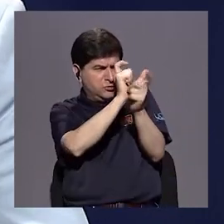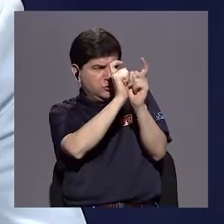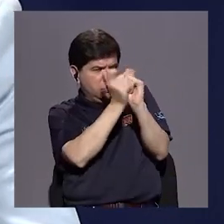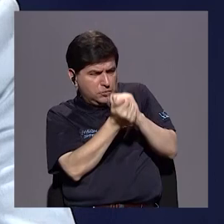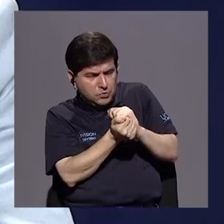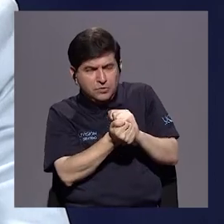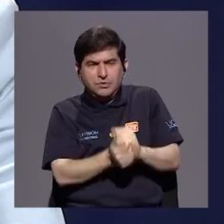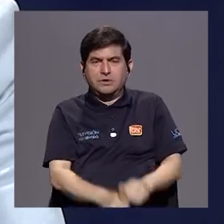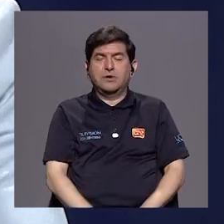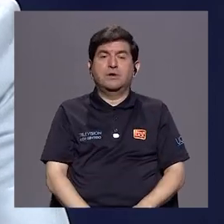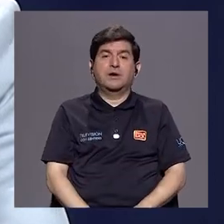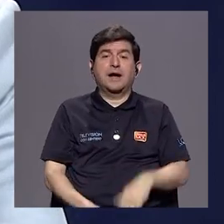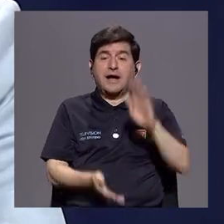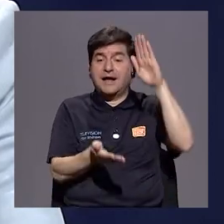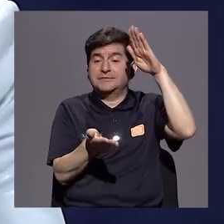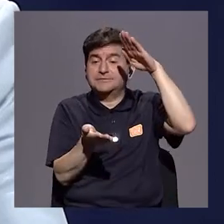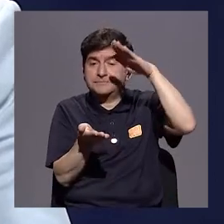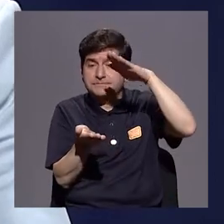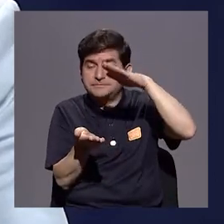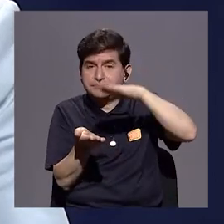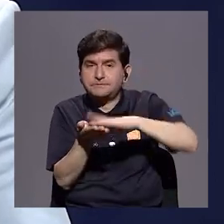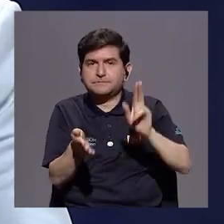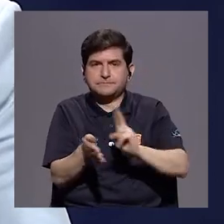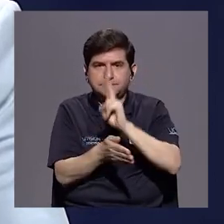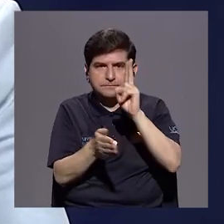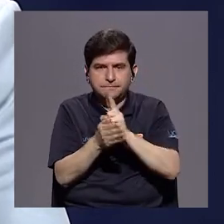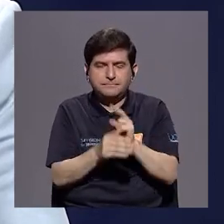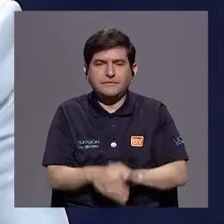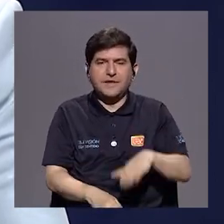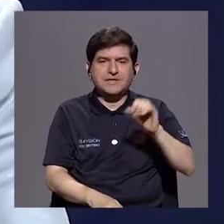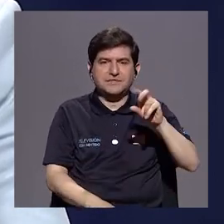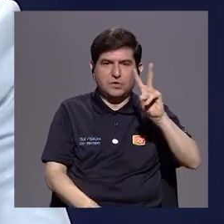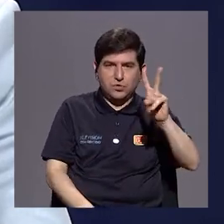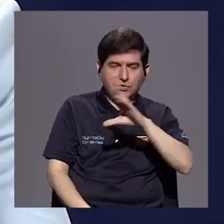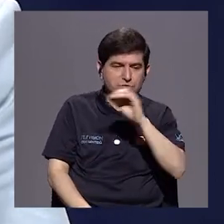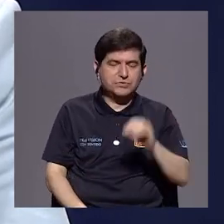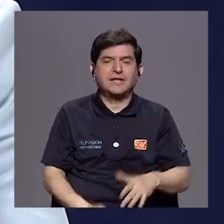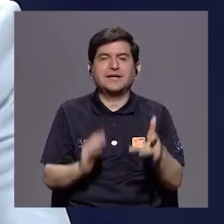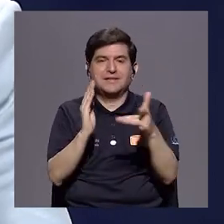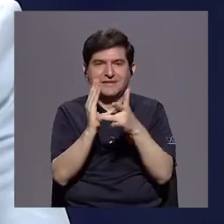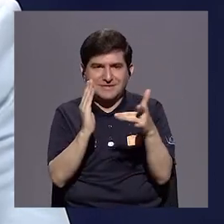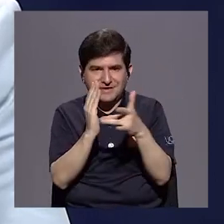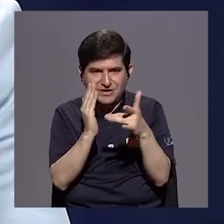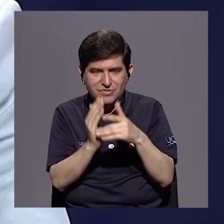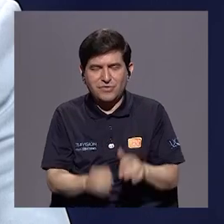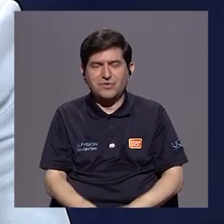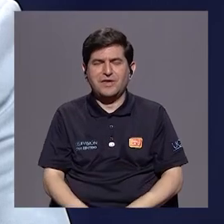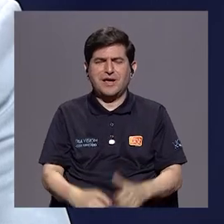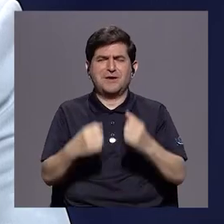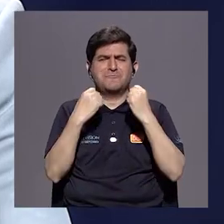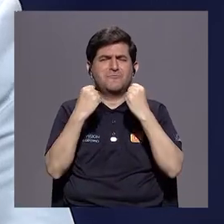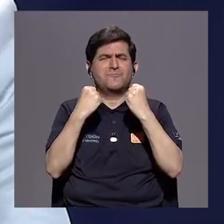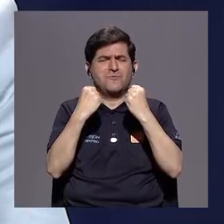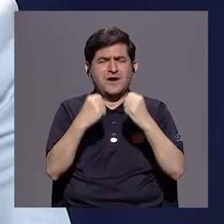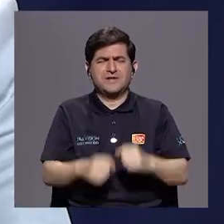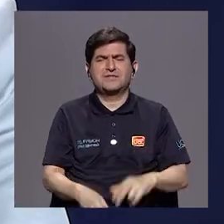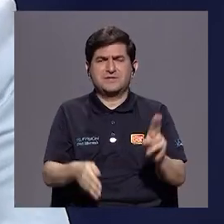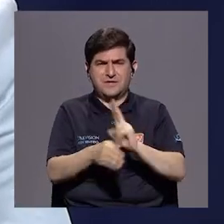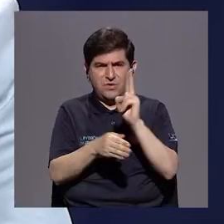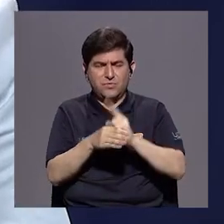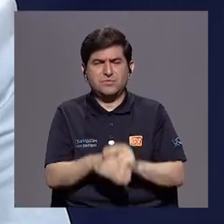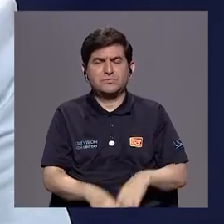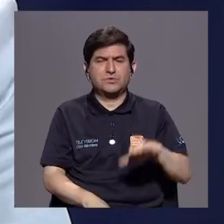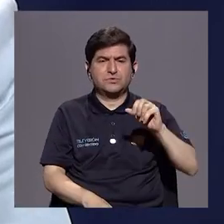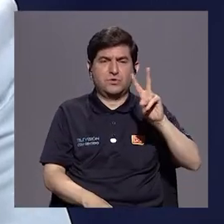hacia una reducción del uso del carbono y de las tecnologías carbono intensivas como lo son